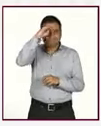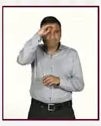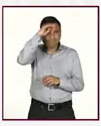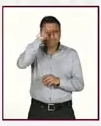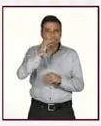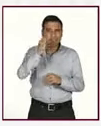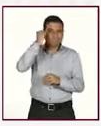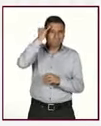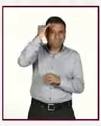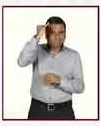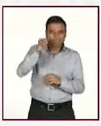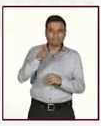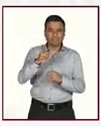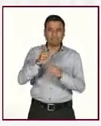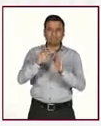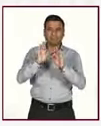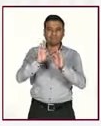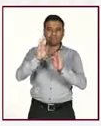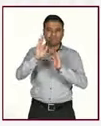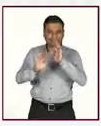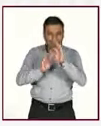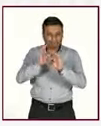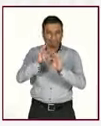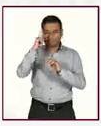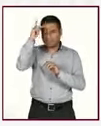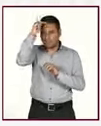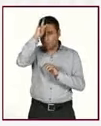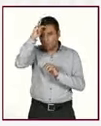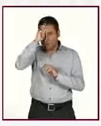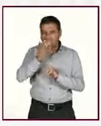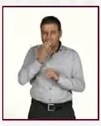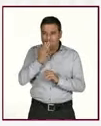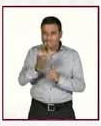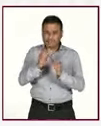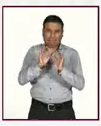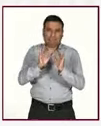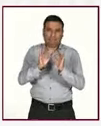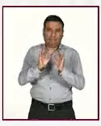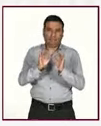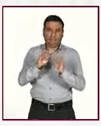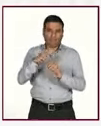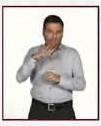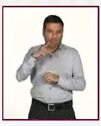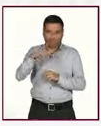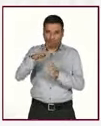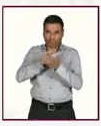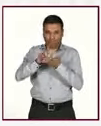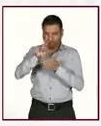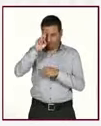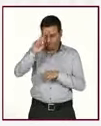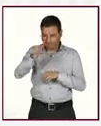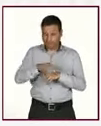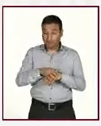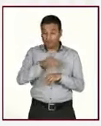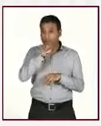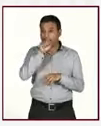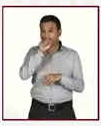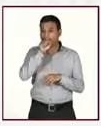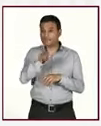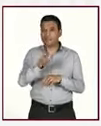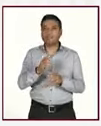adherencia terapéutica digna, ¿no? Y ofrecer todos los derechos a estas personas. Y también